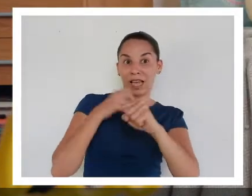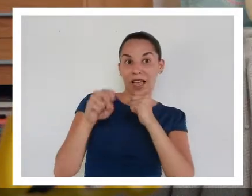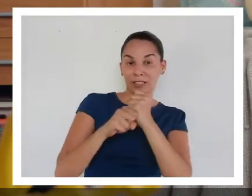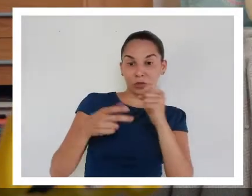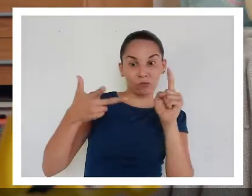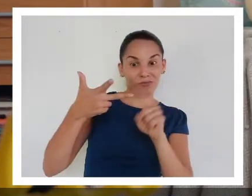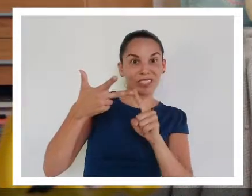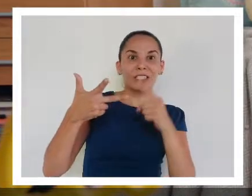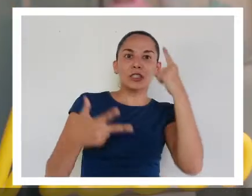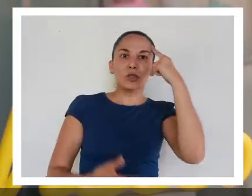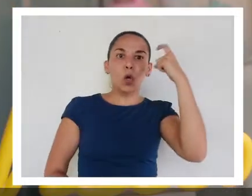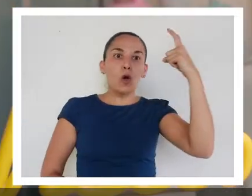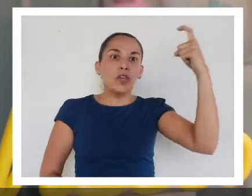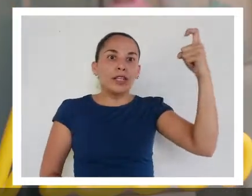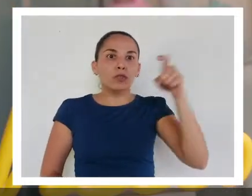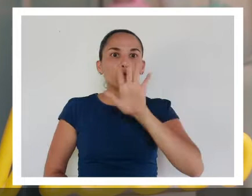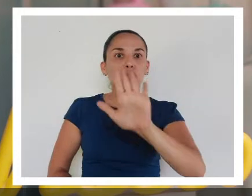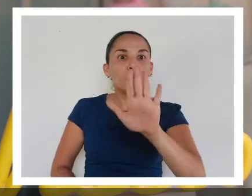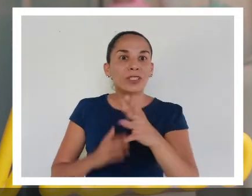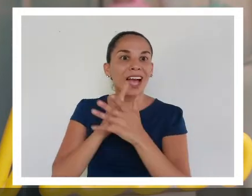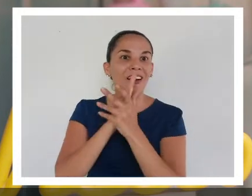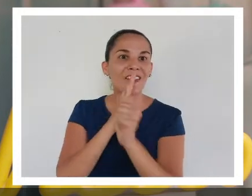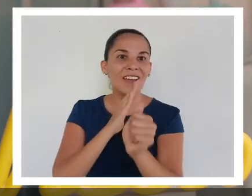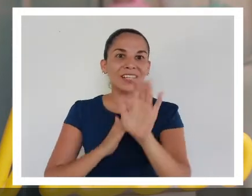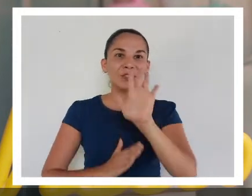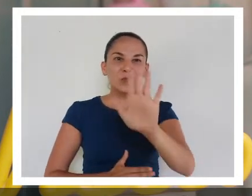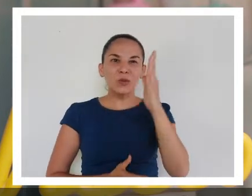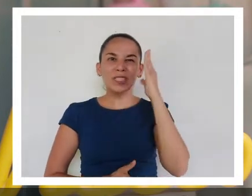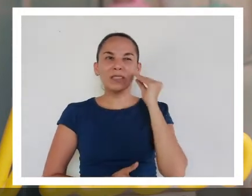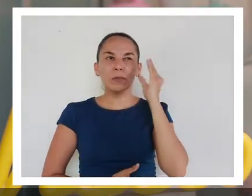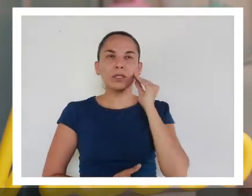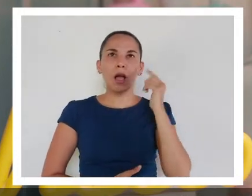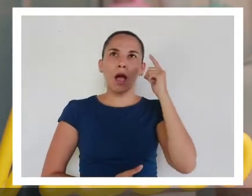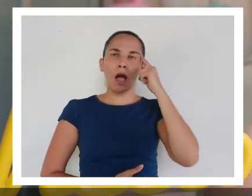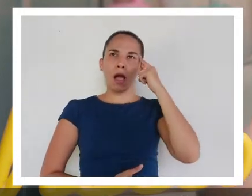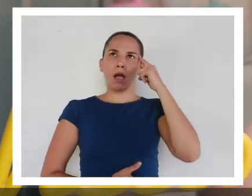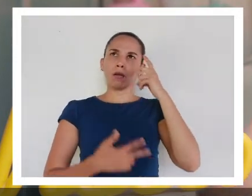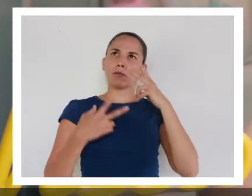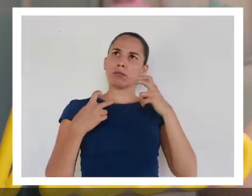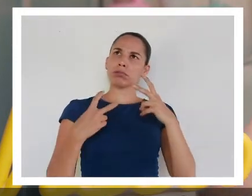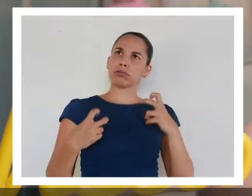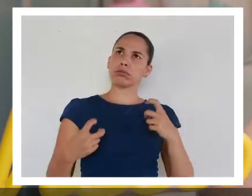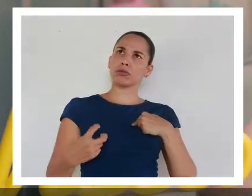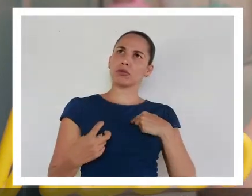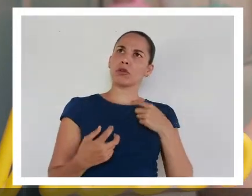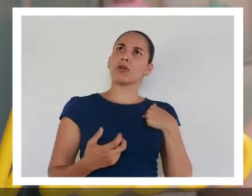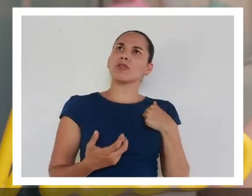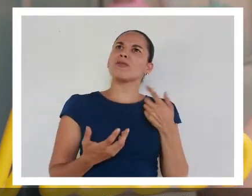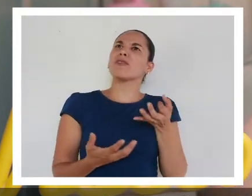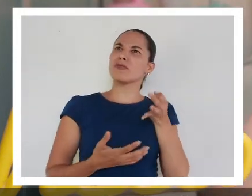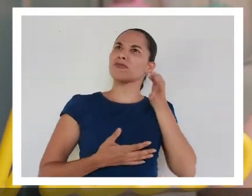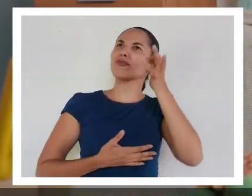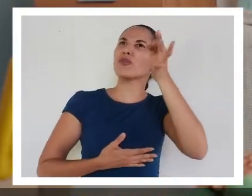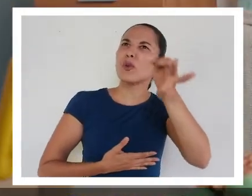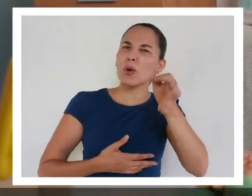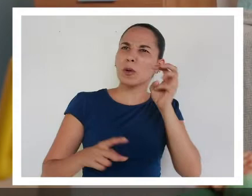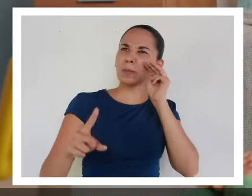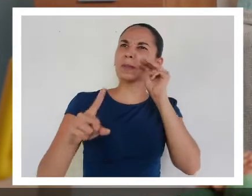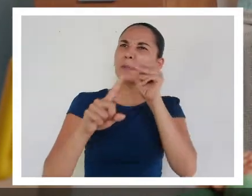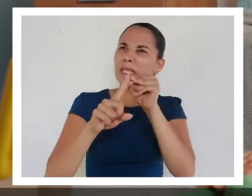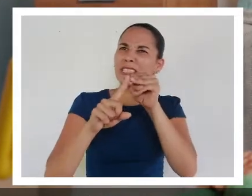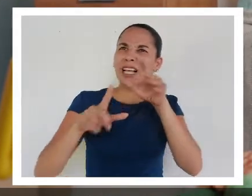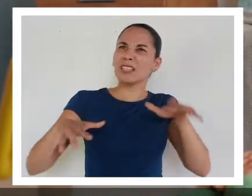ingresa a la edición Soñando. Acá partiremos de tus habilidades y experiencias. Te detendrás a pensar en lo que sos y a dónde querés llegar con tus sueños y